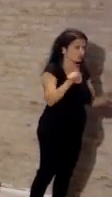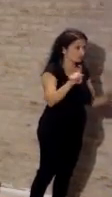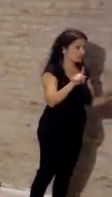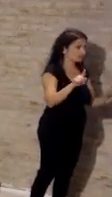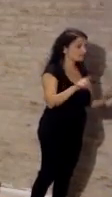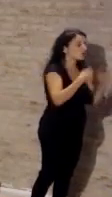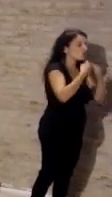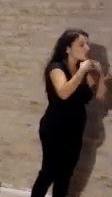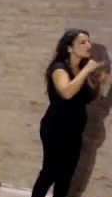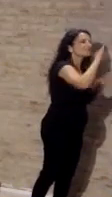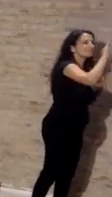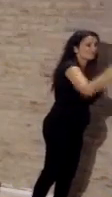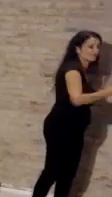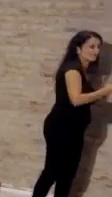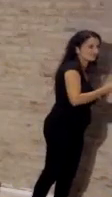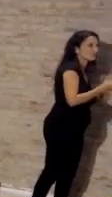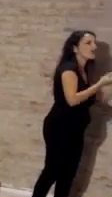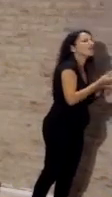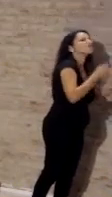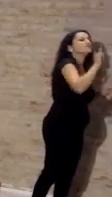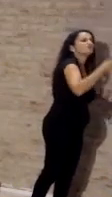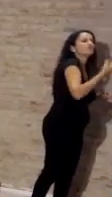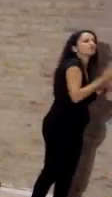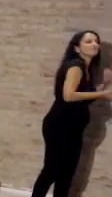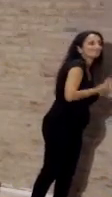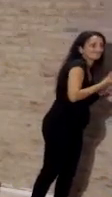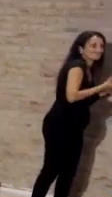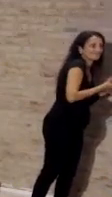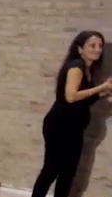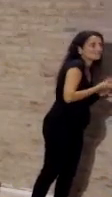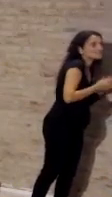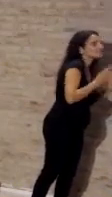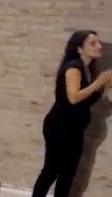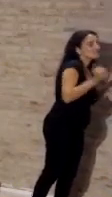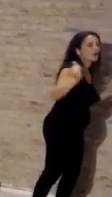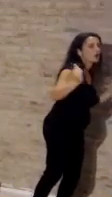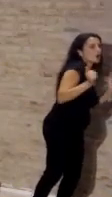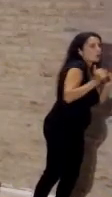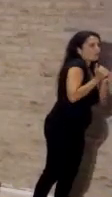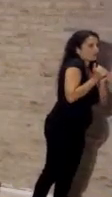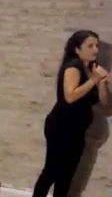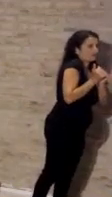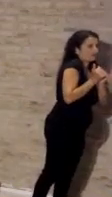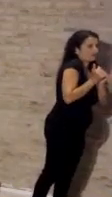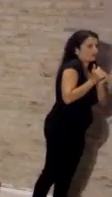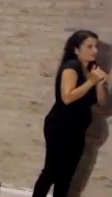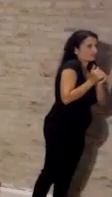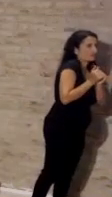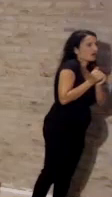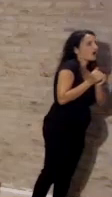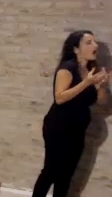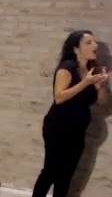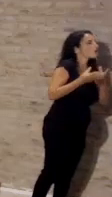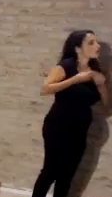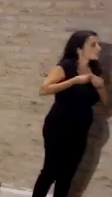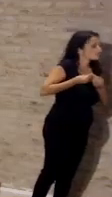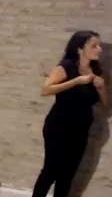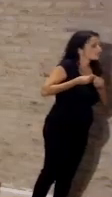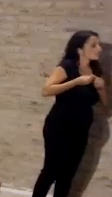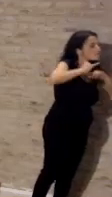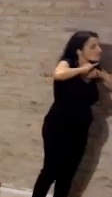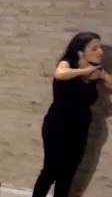tiene que pasar y qué nos tiene que pasar que estemos acompañadas que recibamos apoyo que recibamos